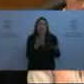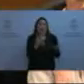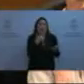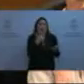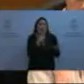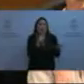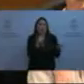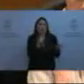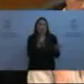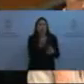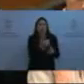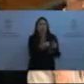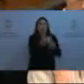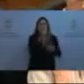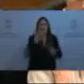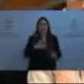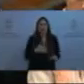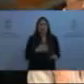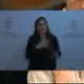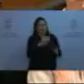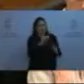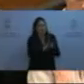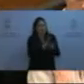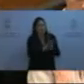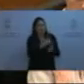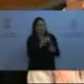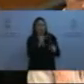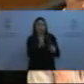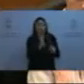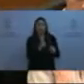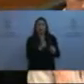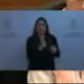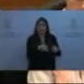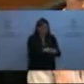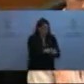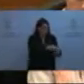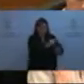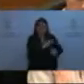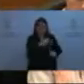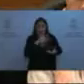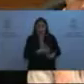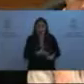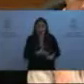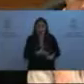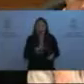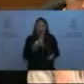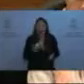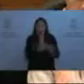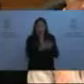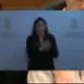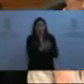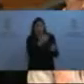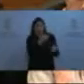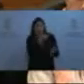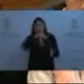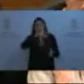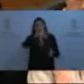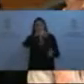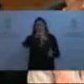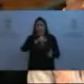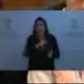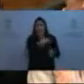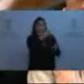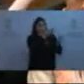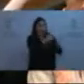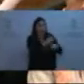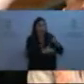yo, que no me preocupara, que estaban ustedes haciendo un seguimiento periódico, exactamente lo mismo que me ha dicho ahora. Ahora, igual me pasa como lo que le dicho mi compañero David Medina. Como usted hace lo contrario